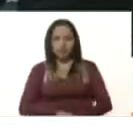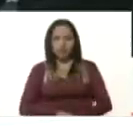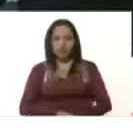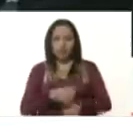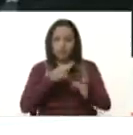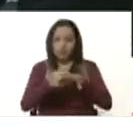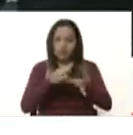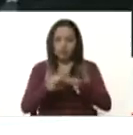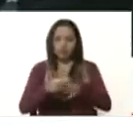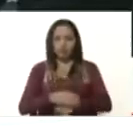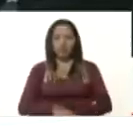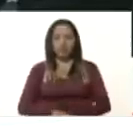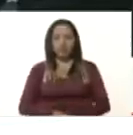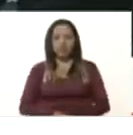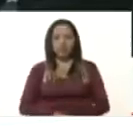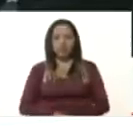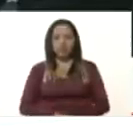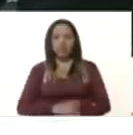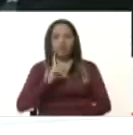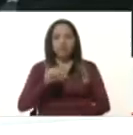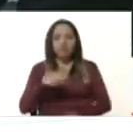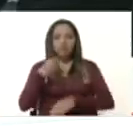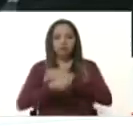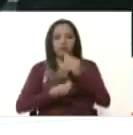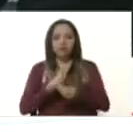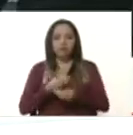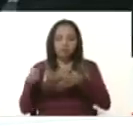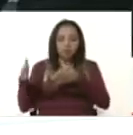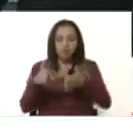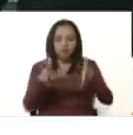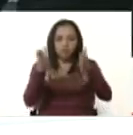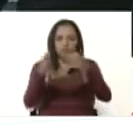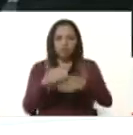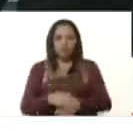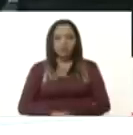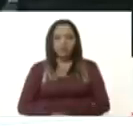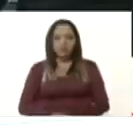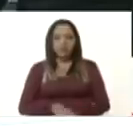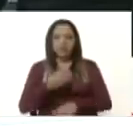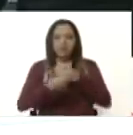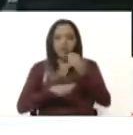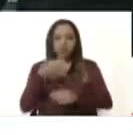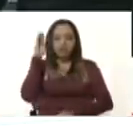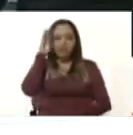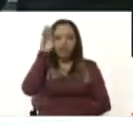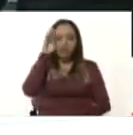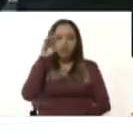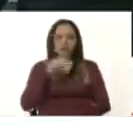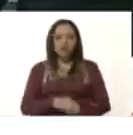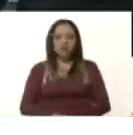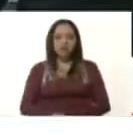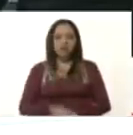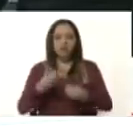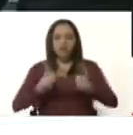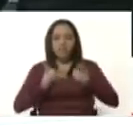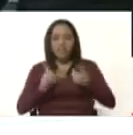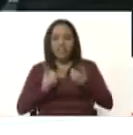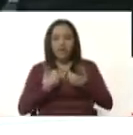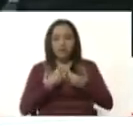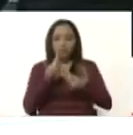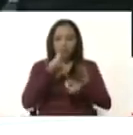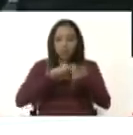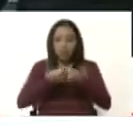Petro. Y estamos haciendo el camino de lo que va a ser el futuro de la vida monetaria de la